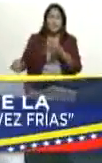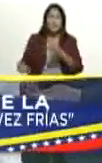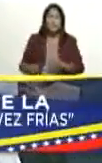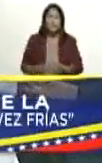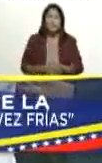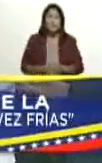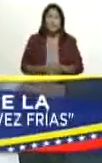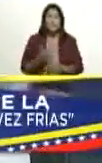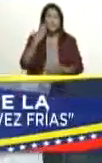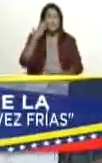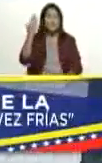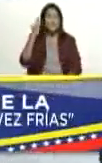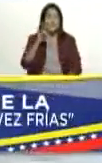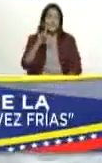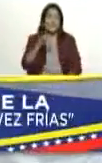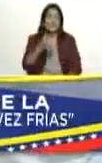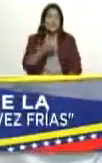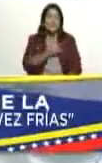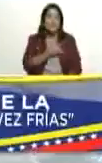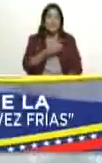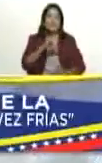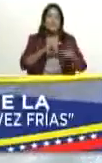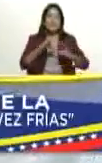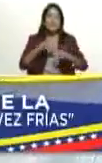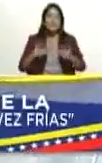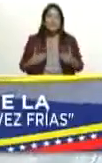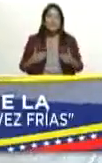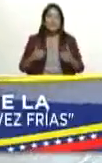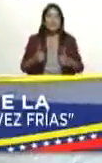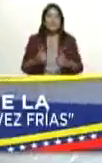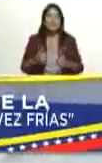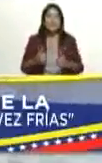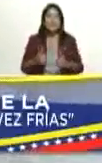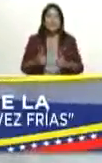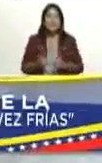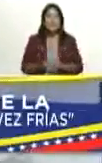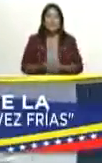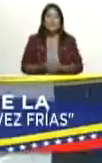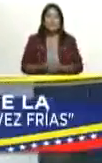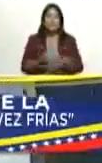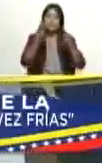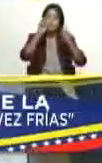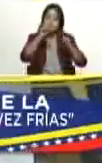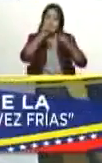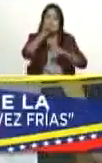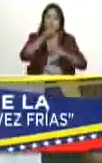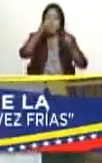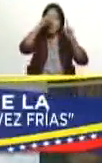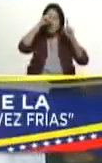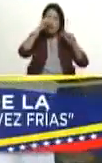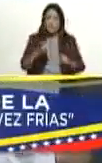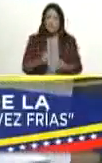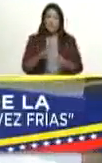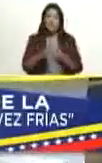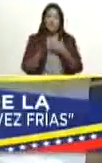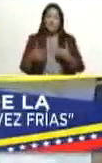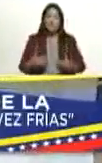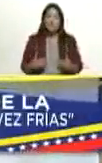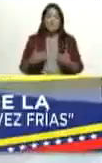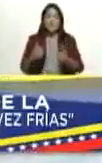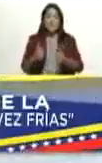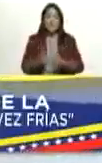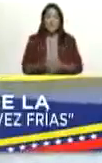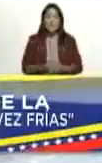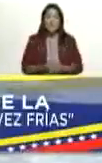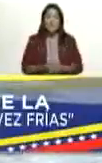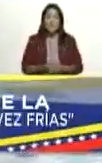de la Universidad de las Ciencias de la Salud, Hugo Rafael Chávez Frías, es formar profesionales y técnicos en el área de la salud, cuya